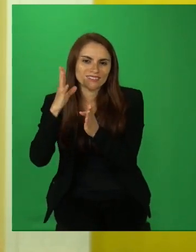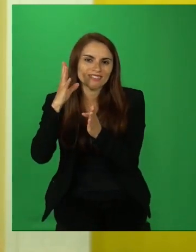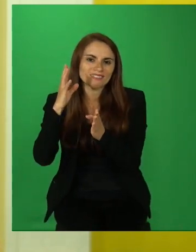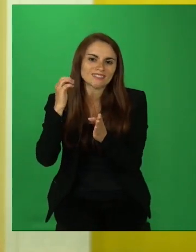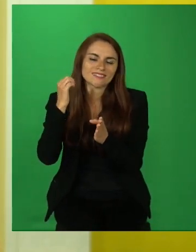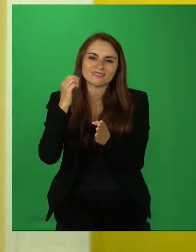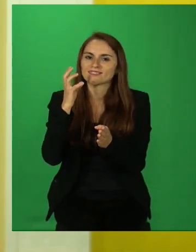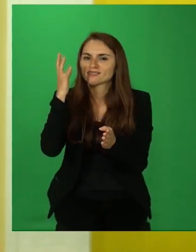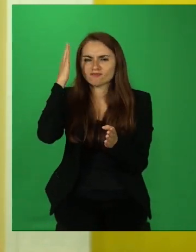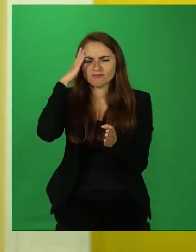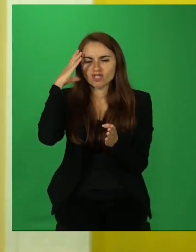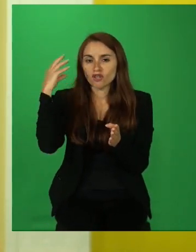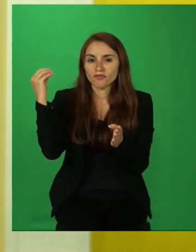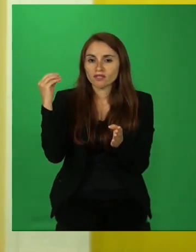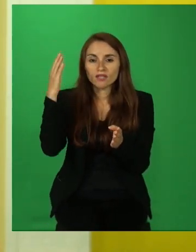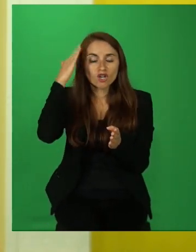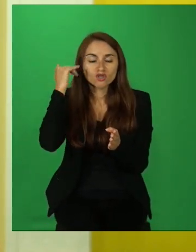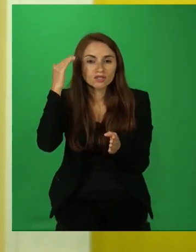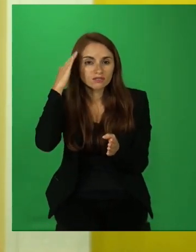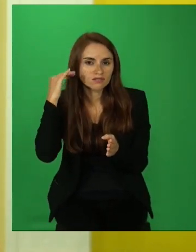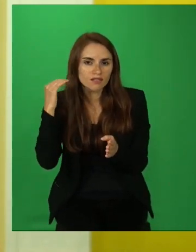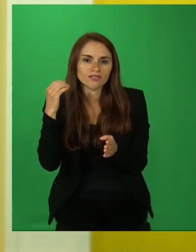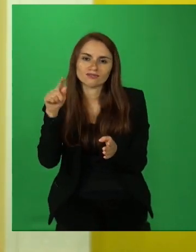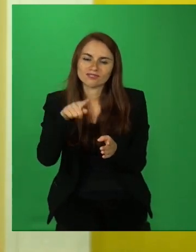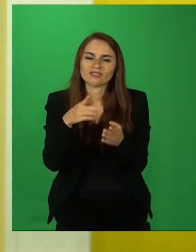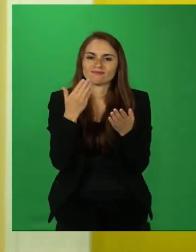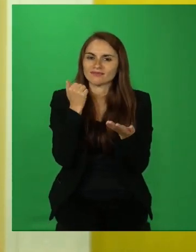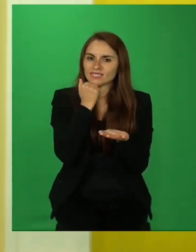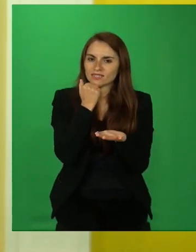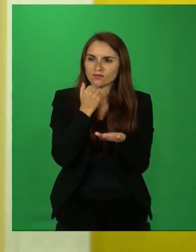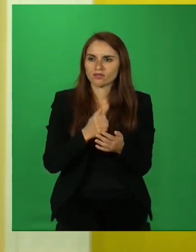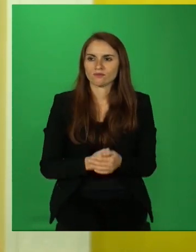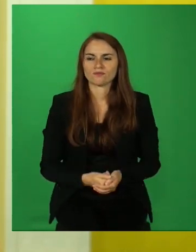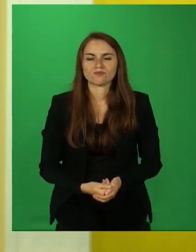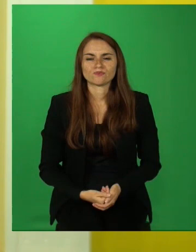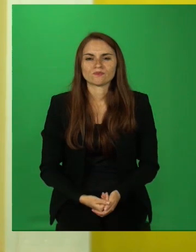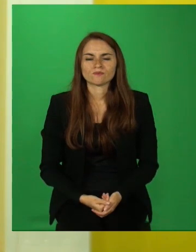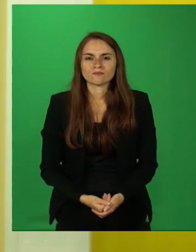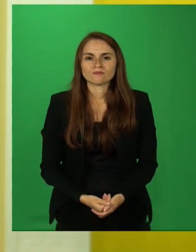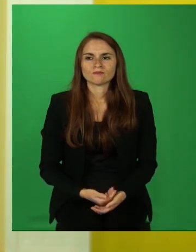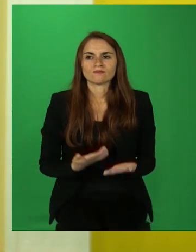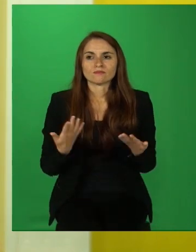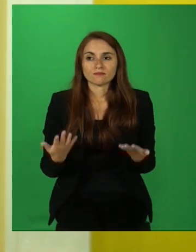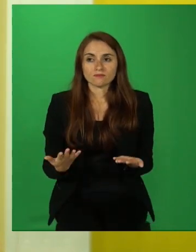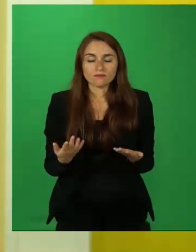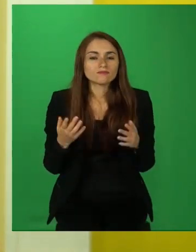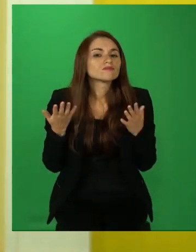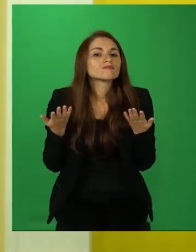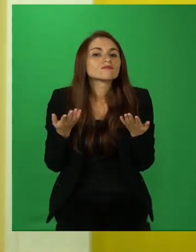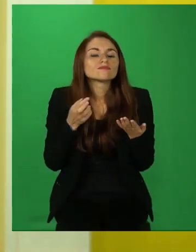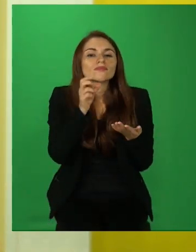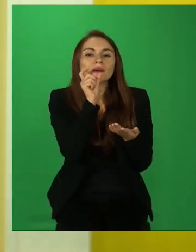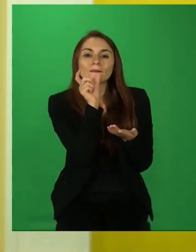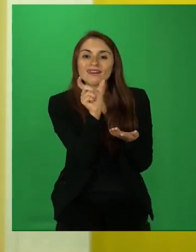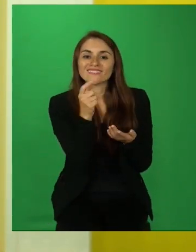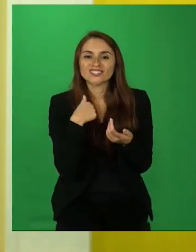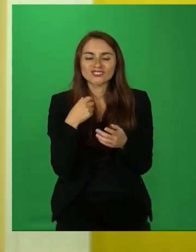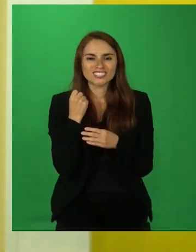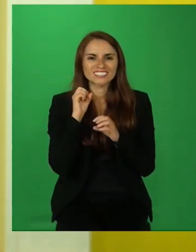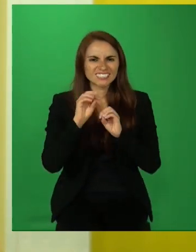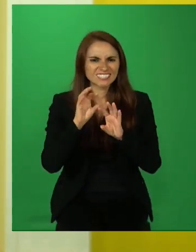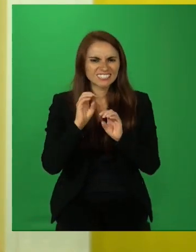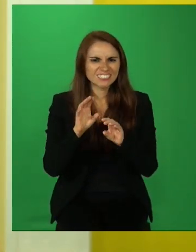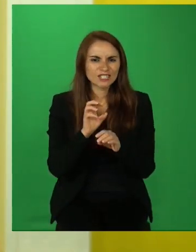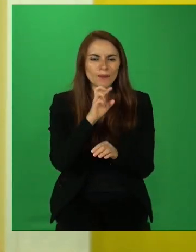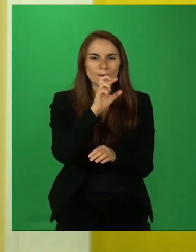que tienen las operaciones o en la jerarquía de las operaciones para eso cuál es la palabra que te enseñe el día de hoy